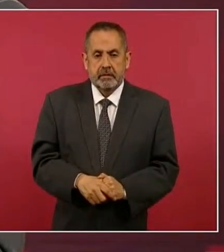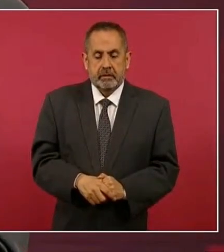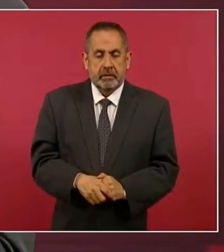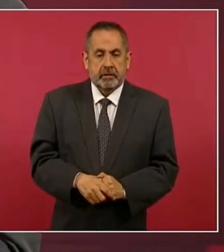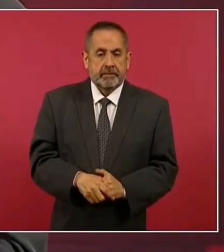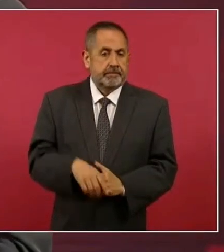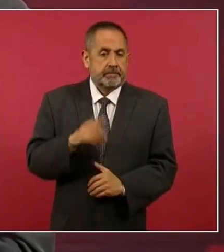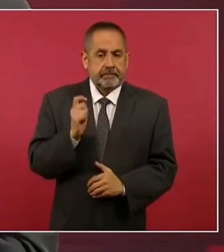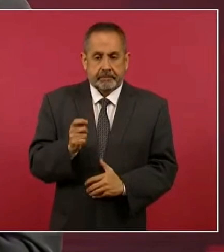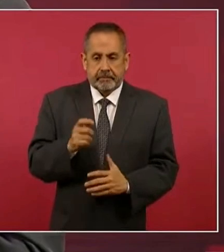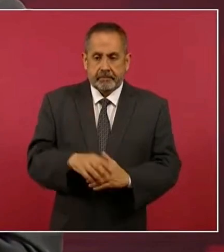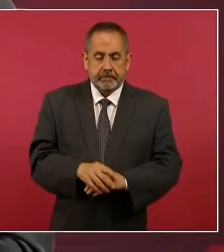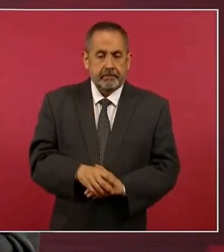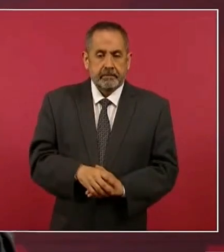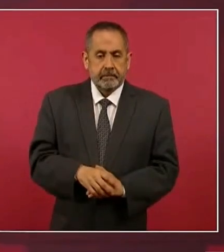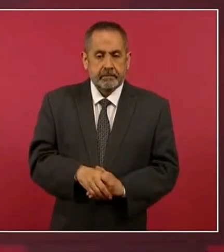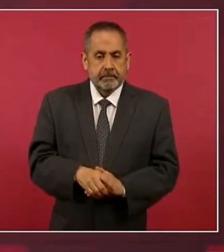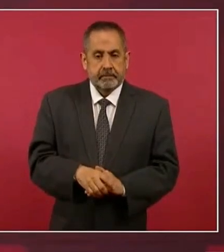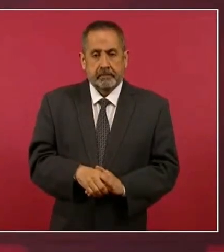Nada más que sí,